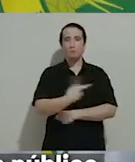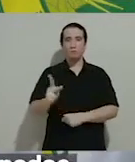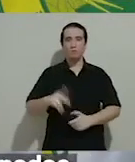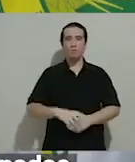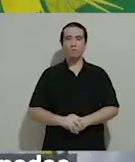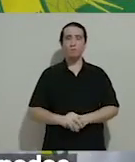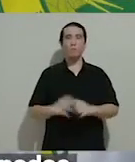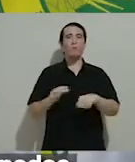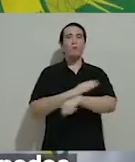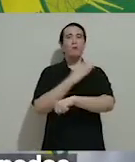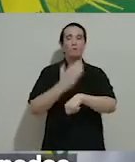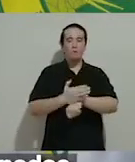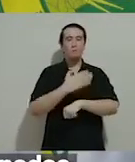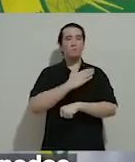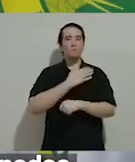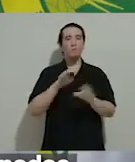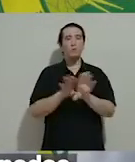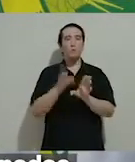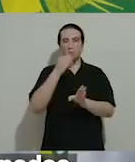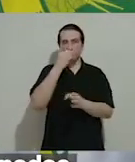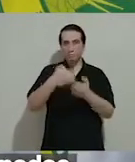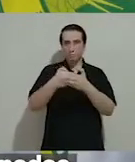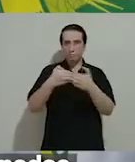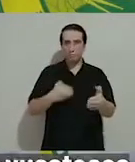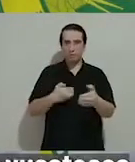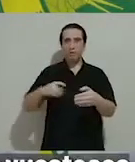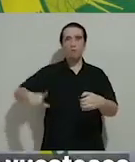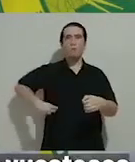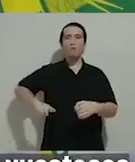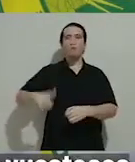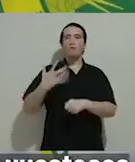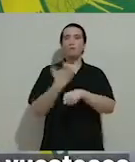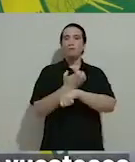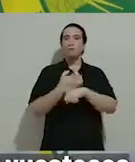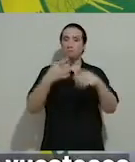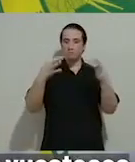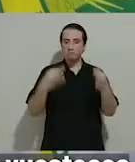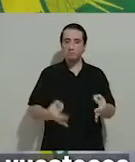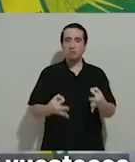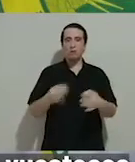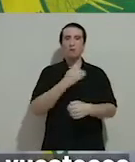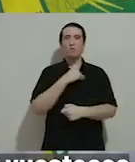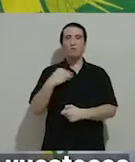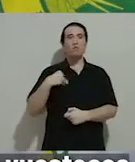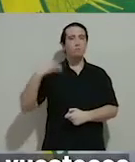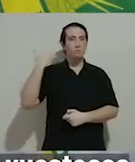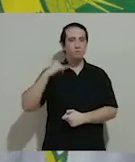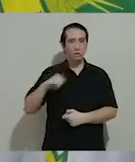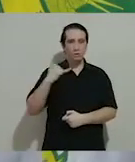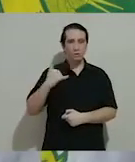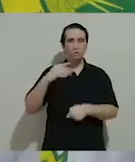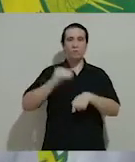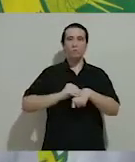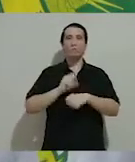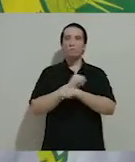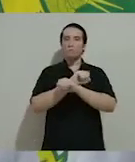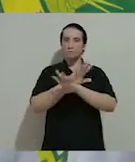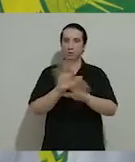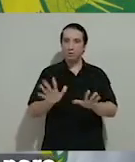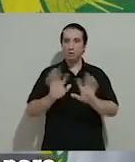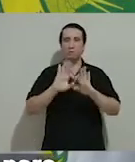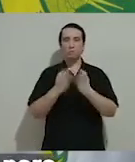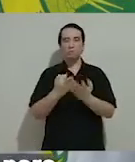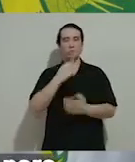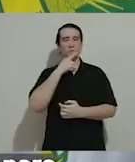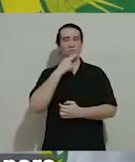público. Con calificaciones positivas como las mencionadas, el gobierno del Estado reitera el compromiso a los yucatecos de emplear con transparencia